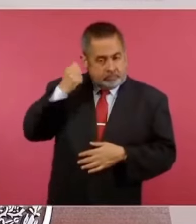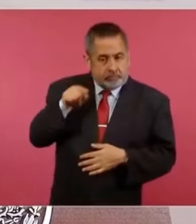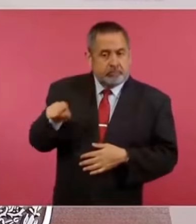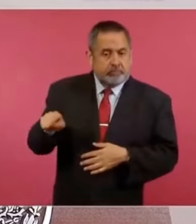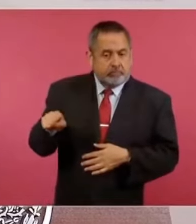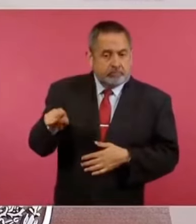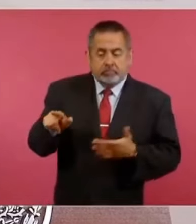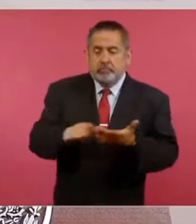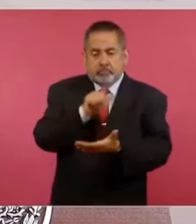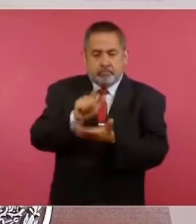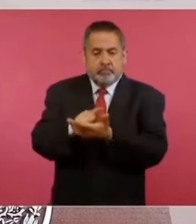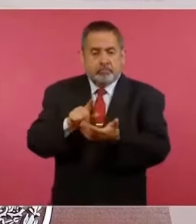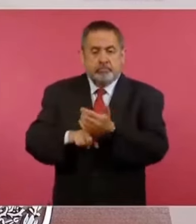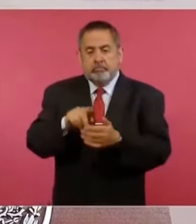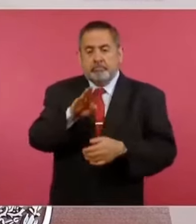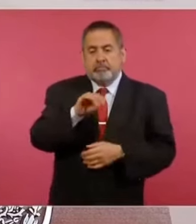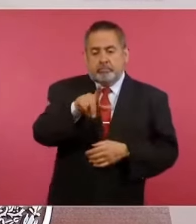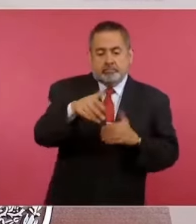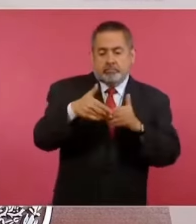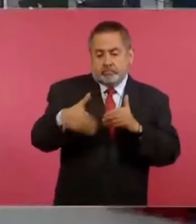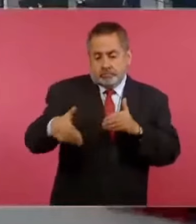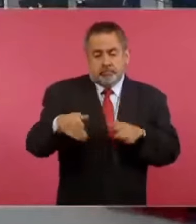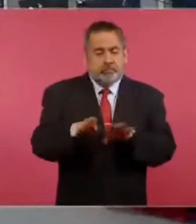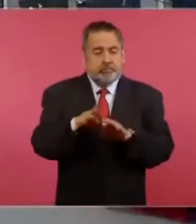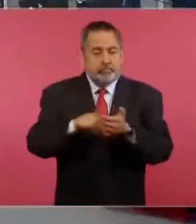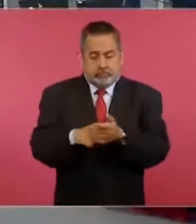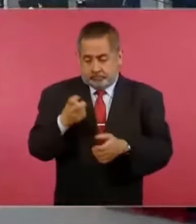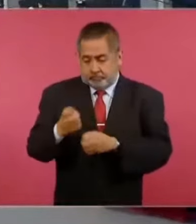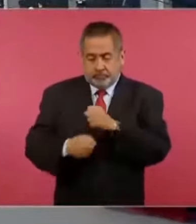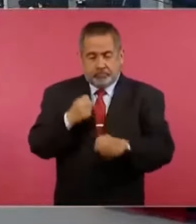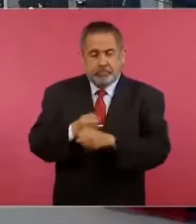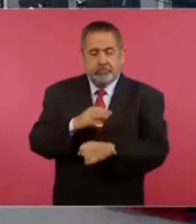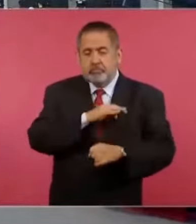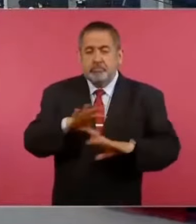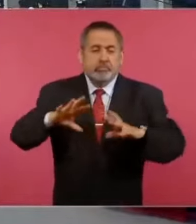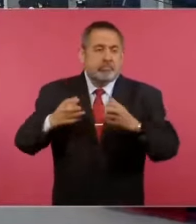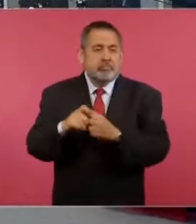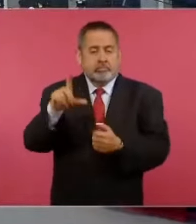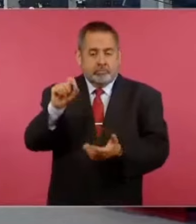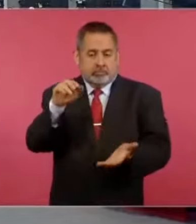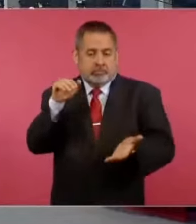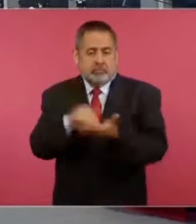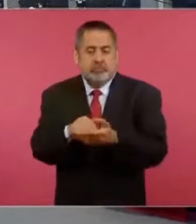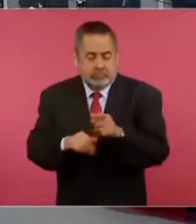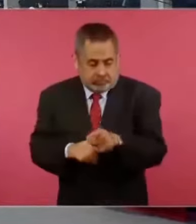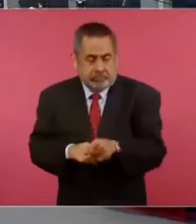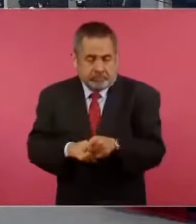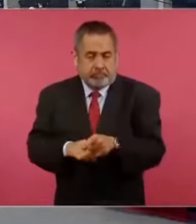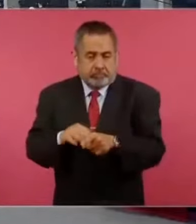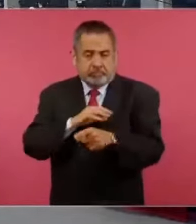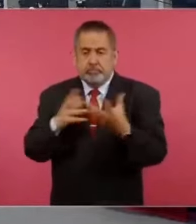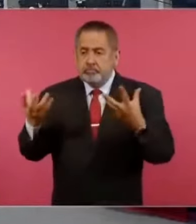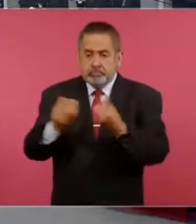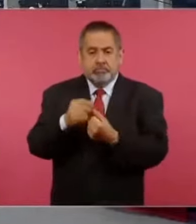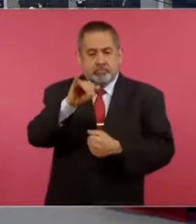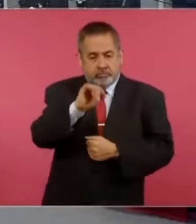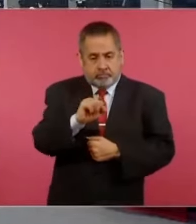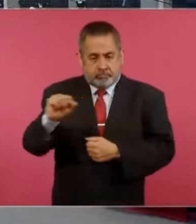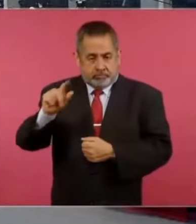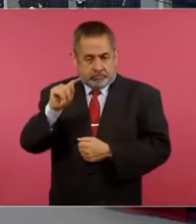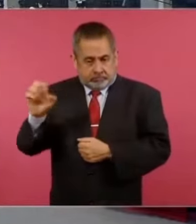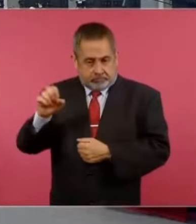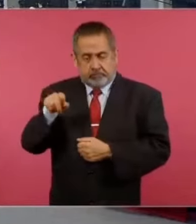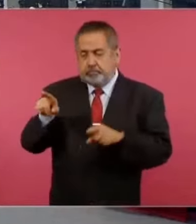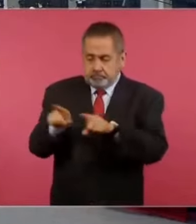de la ley del 97 en adelante. Este año son cerca de 20,000, ya contando las del ISSSTE, pero